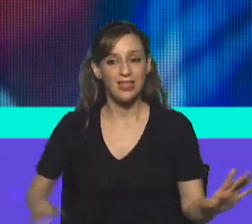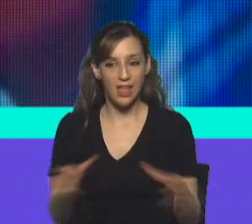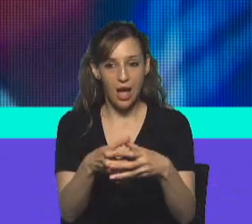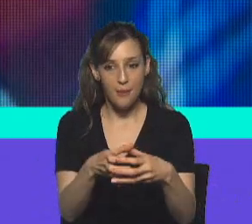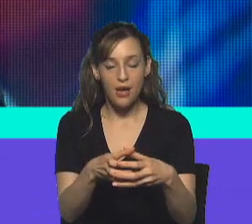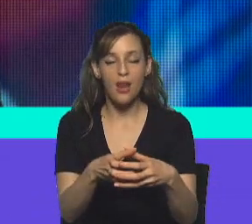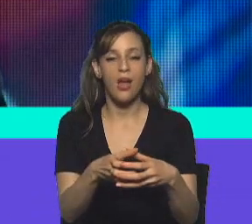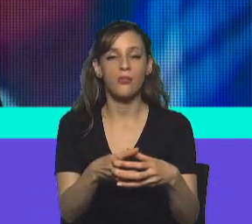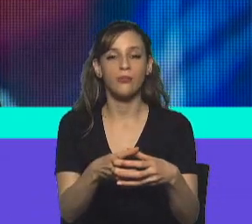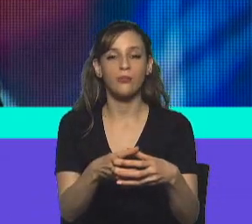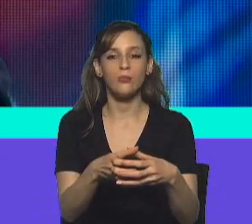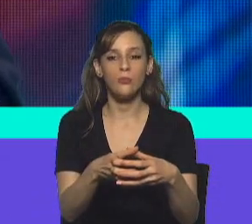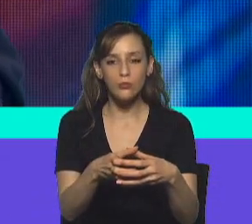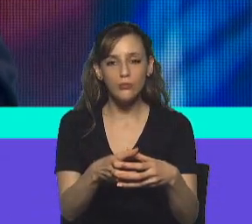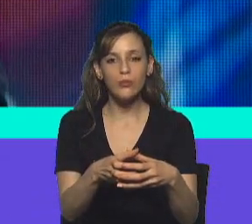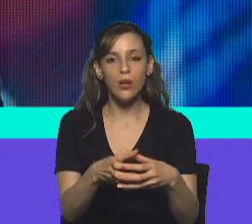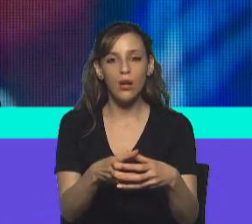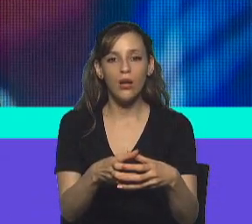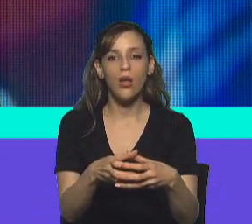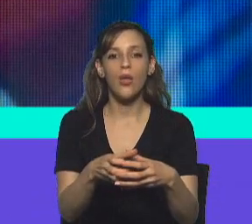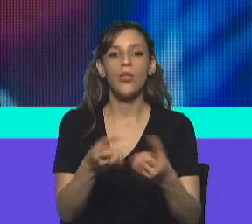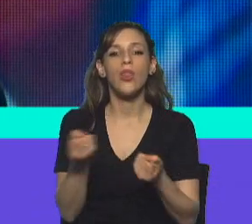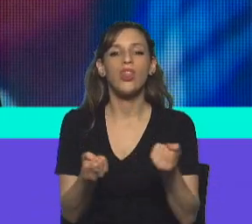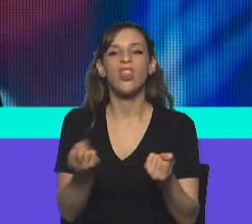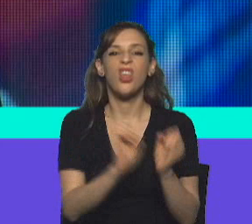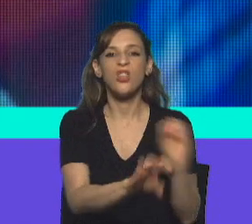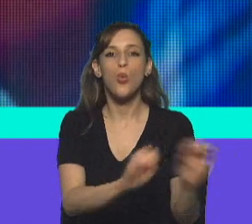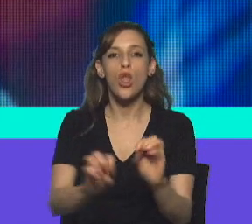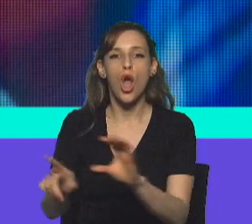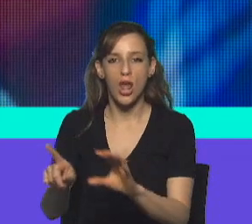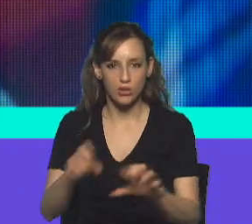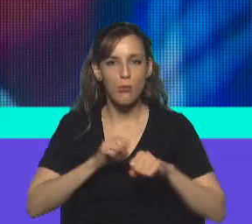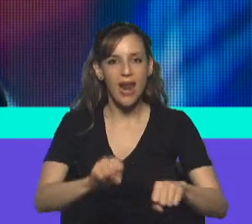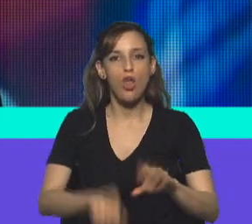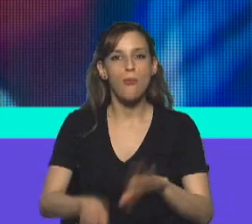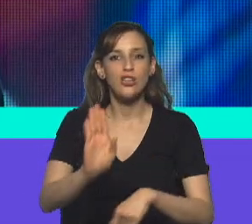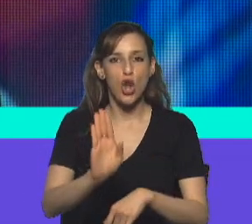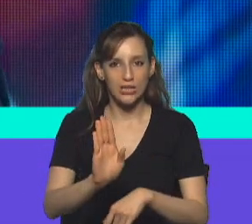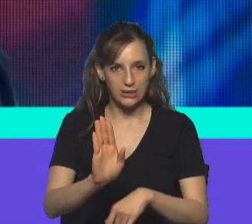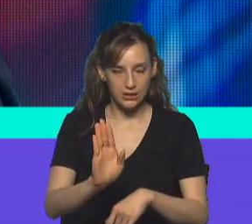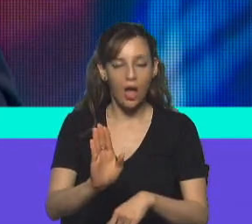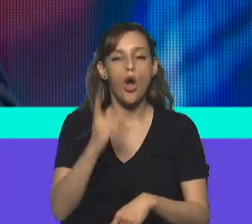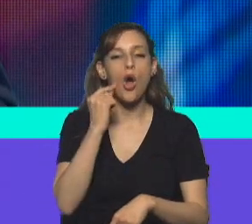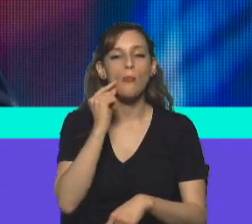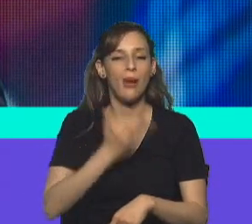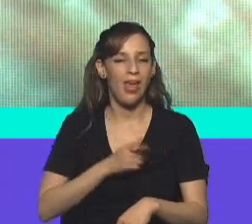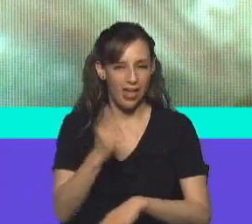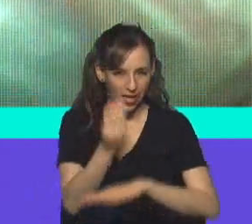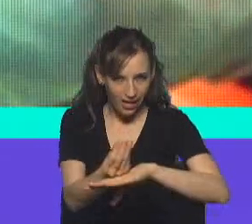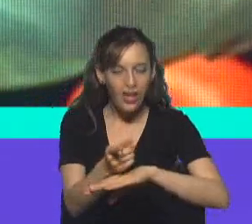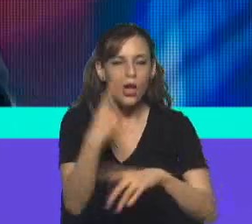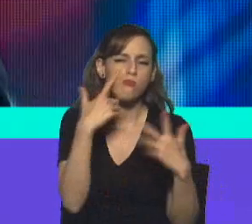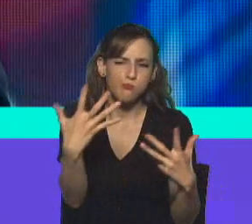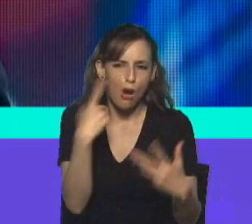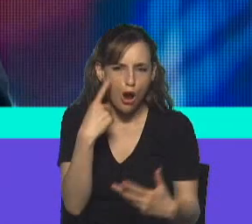de distribuidores y supermercado mayorista y tercera públicamente muy conocidos y